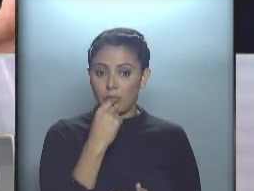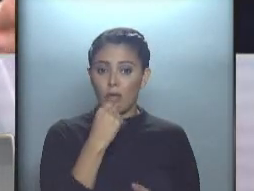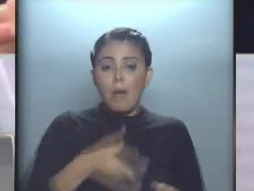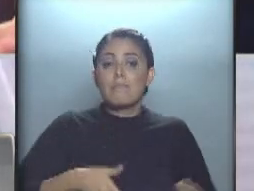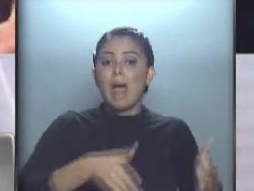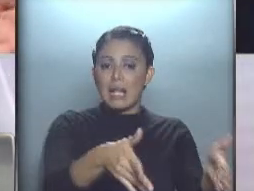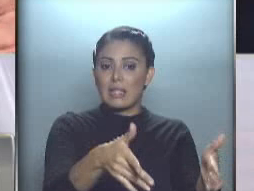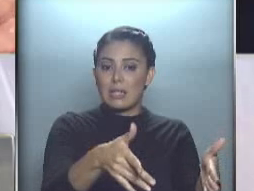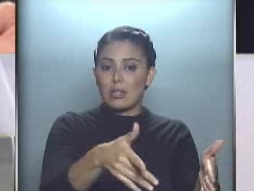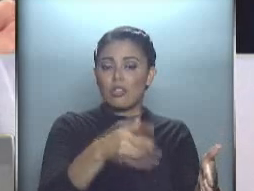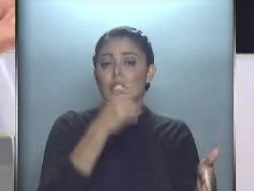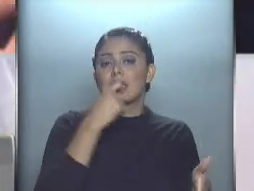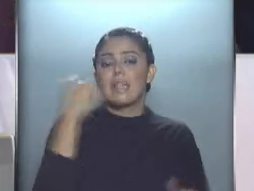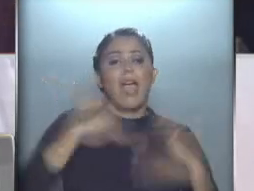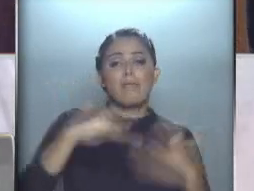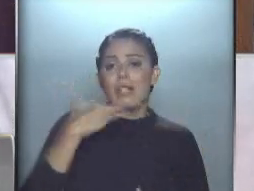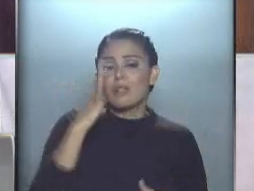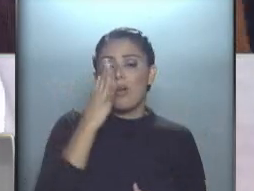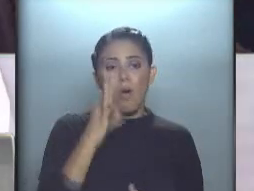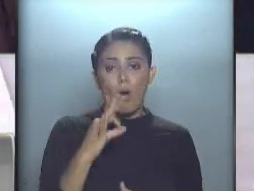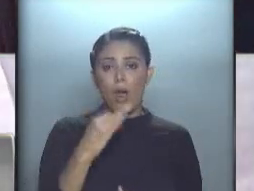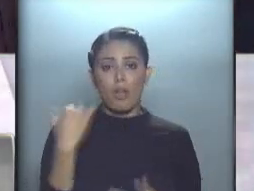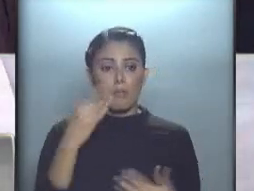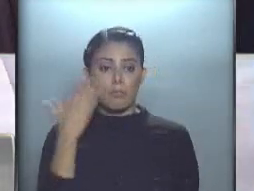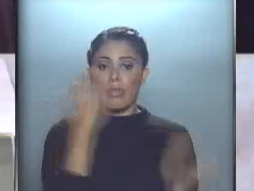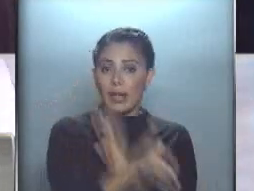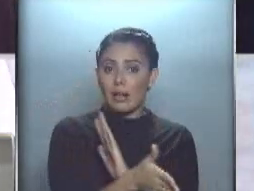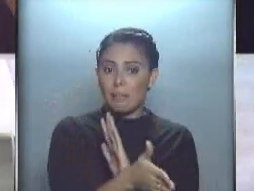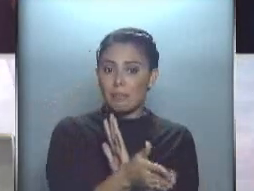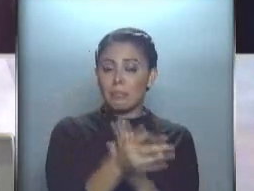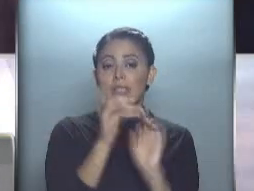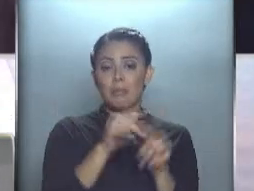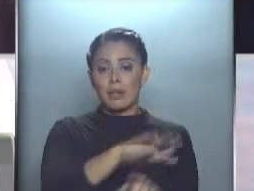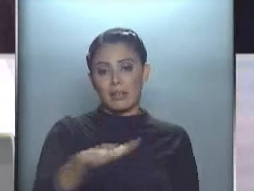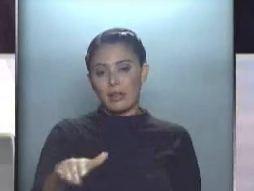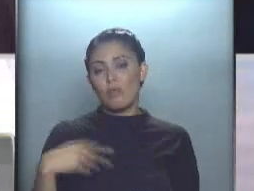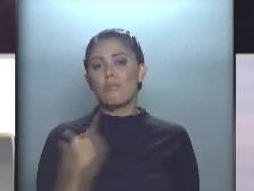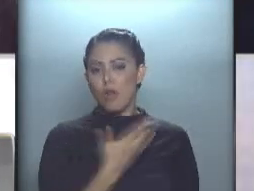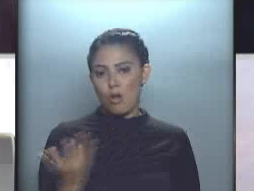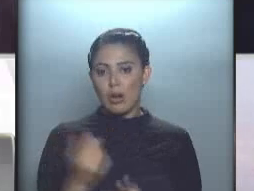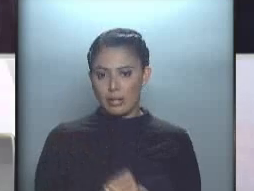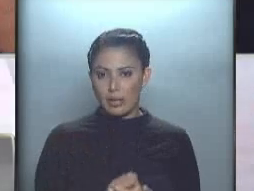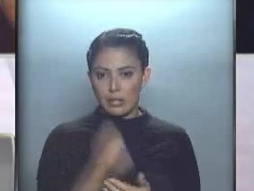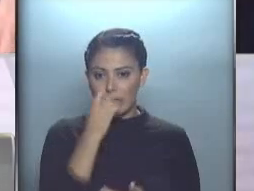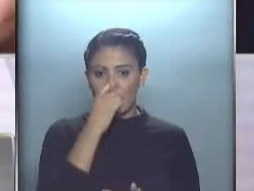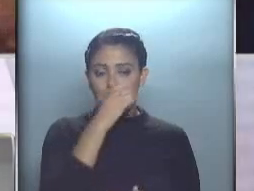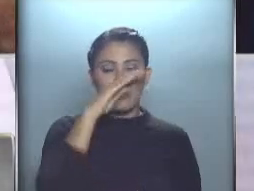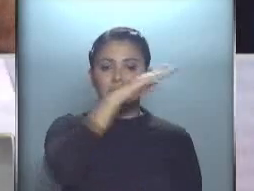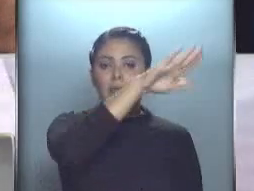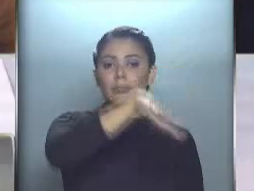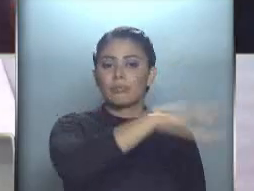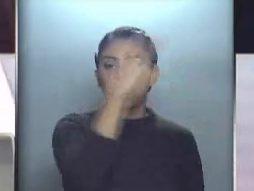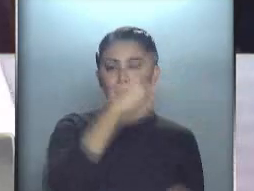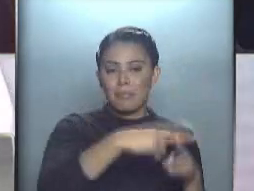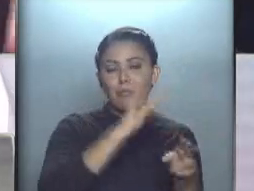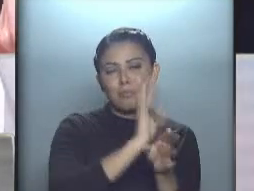que son de evacuación, de circulación, un acceso que los chicos tienen generalmente al un parque de juegos que